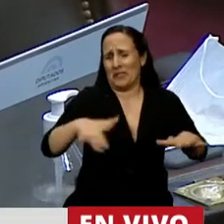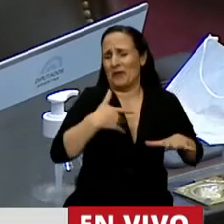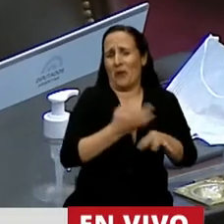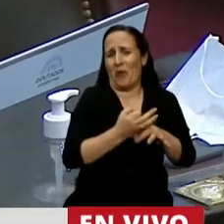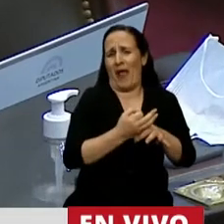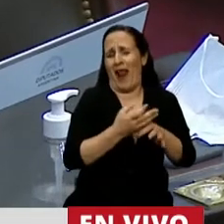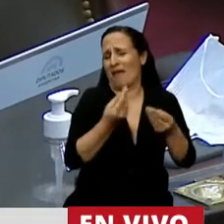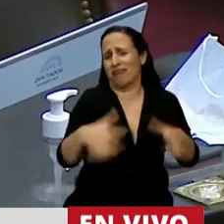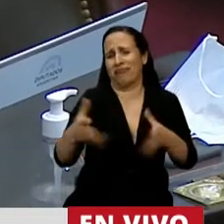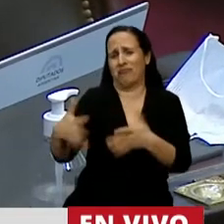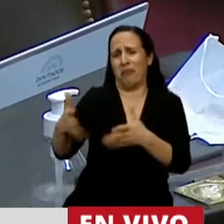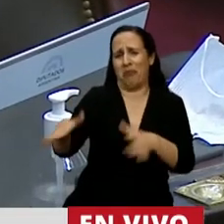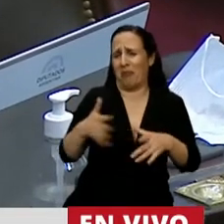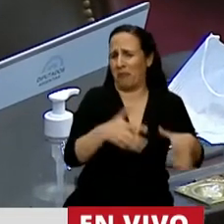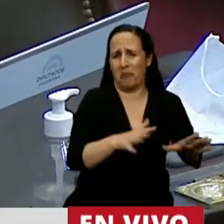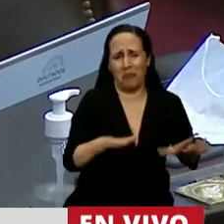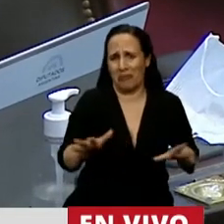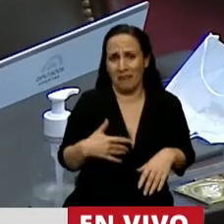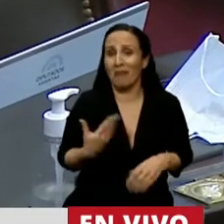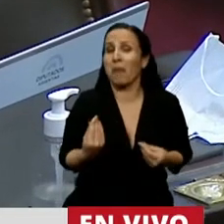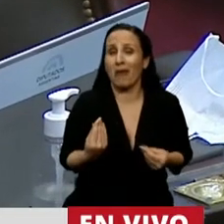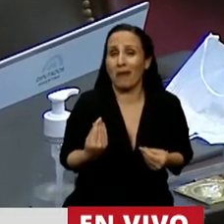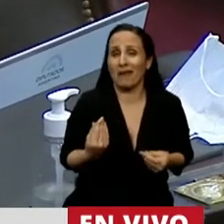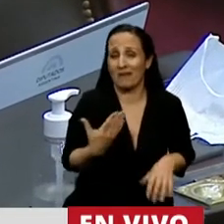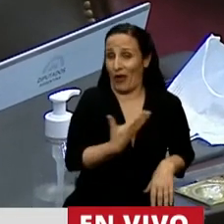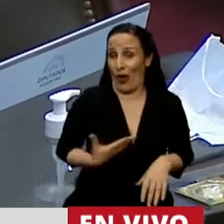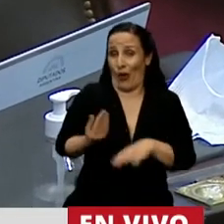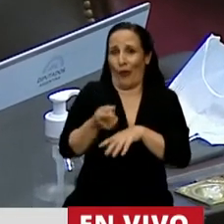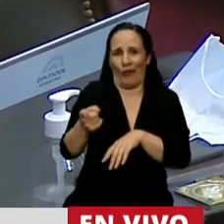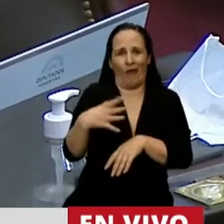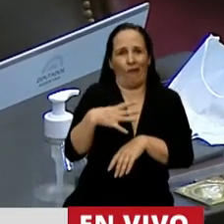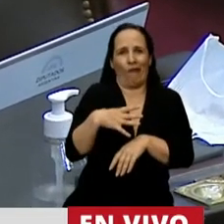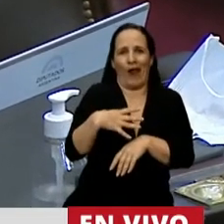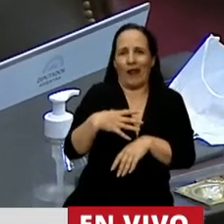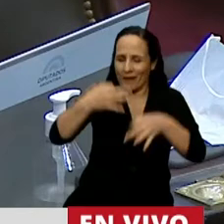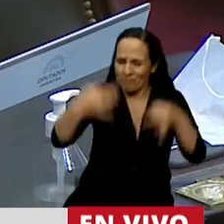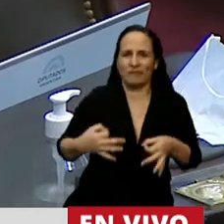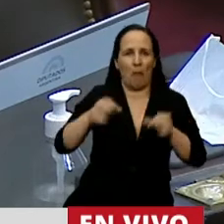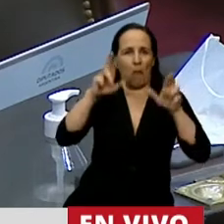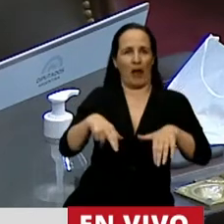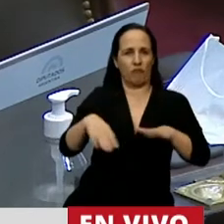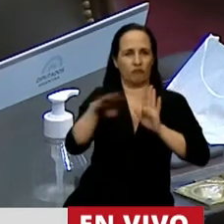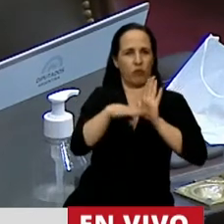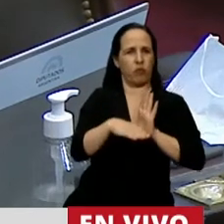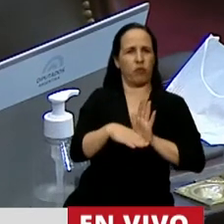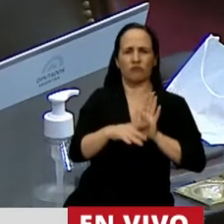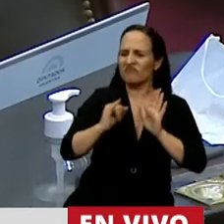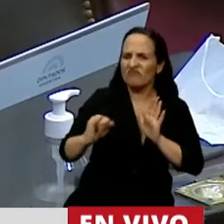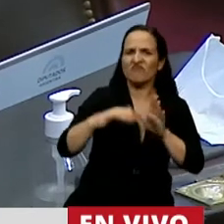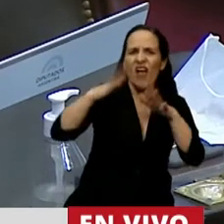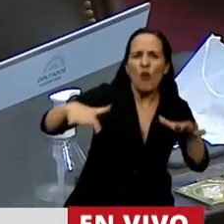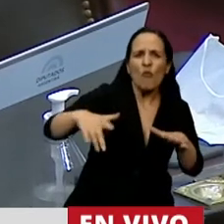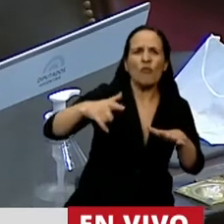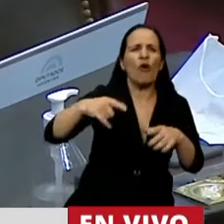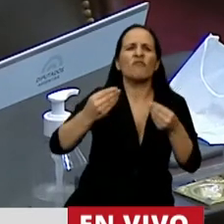gobierno sigue sin tener un programa o un plan que le brinda a las familias y a los alumnos alguna pauta de cuándo y cómo